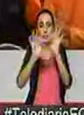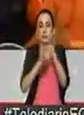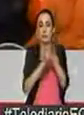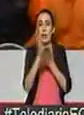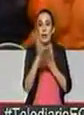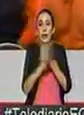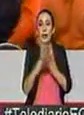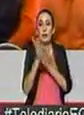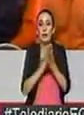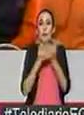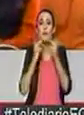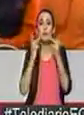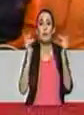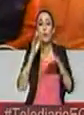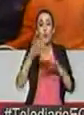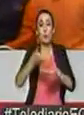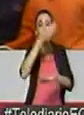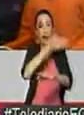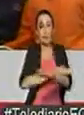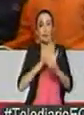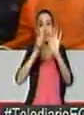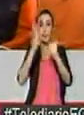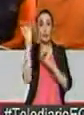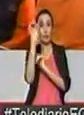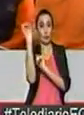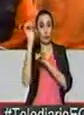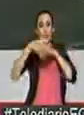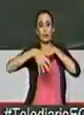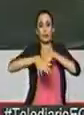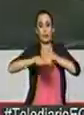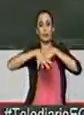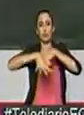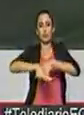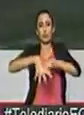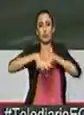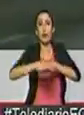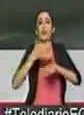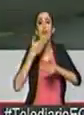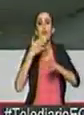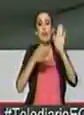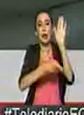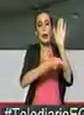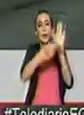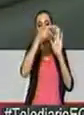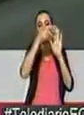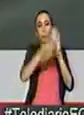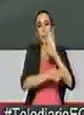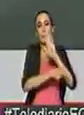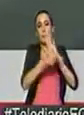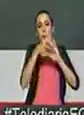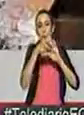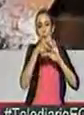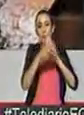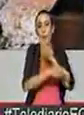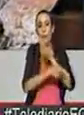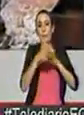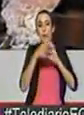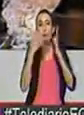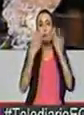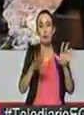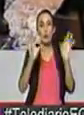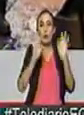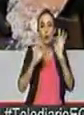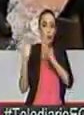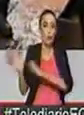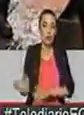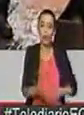tras ingresar el pasado 7 de octubre durante las manifestaciones al pozo petrolero de Petro Amazonas en Laguagrio y obligar a